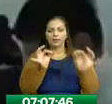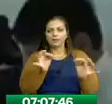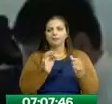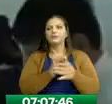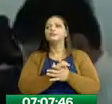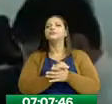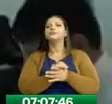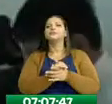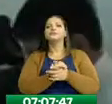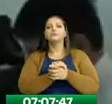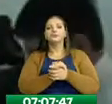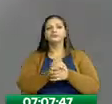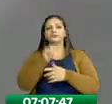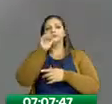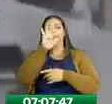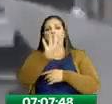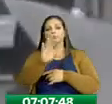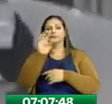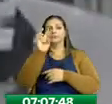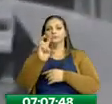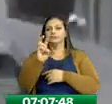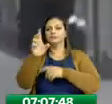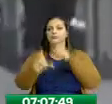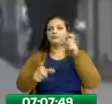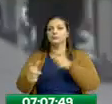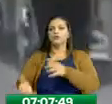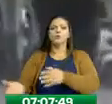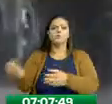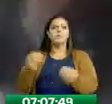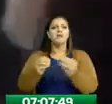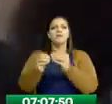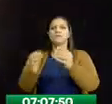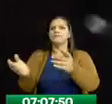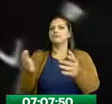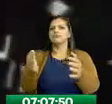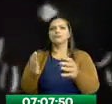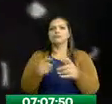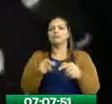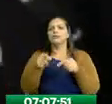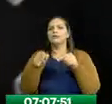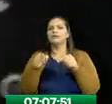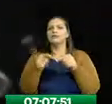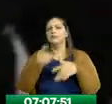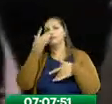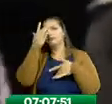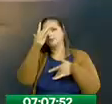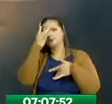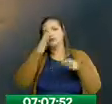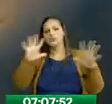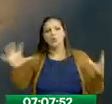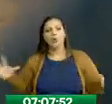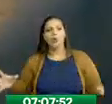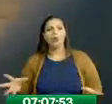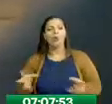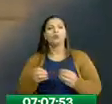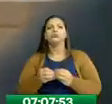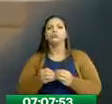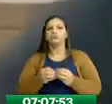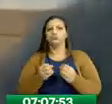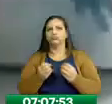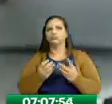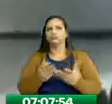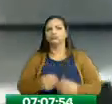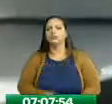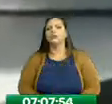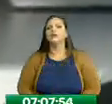se registraron 56 nuevas víctimas fatales. La cifra total ya supera el número de fallecimientos en el